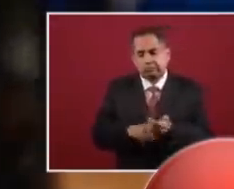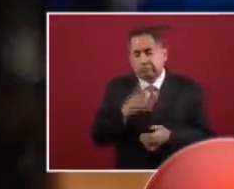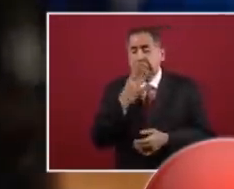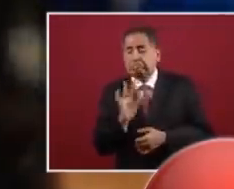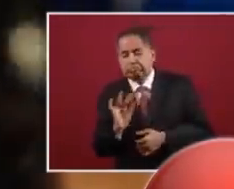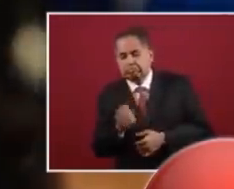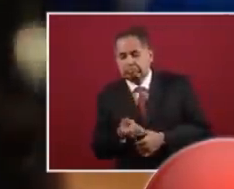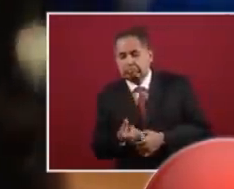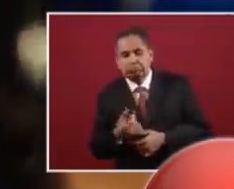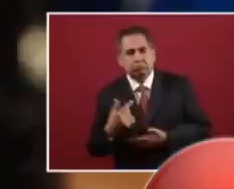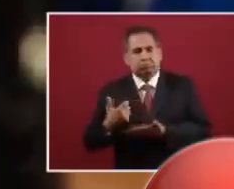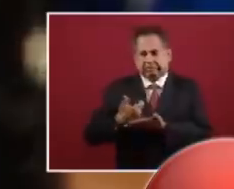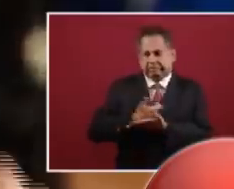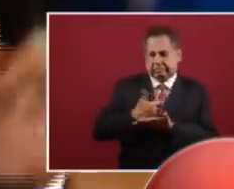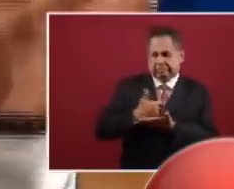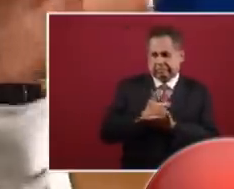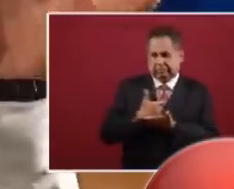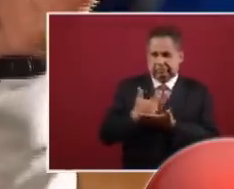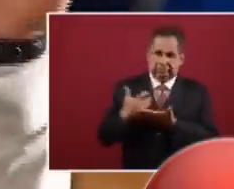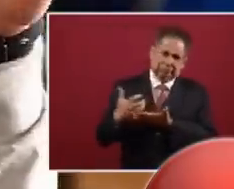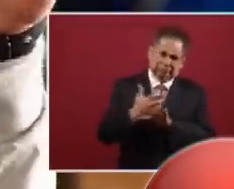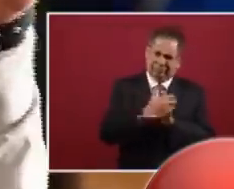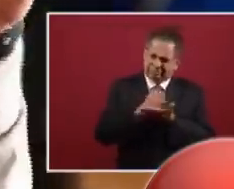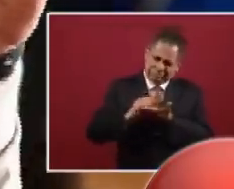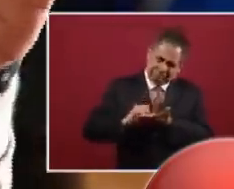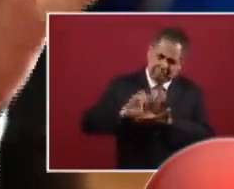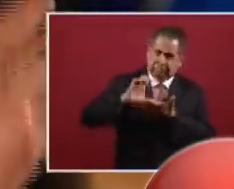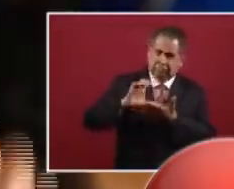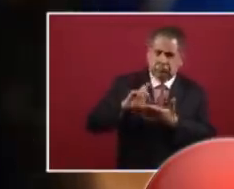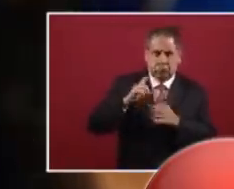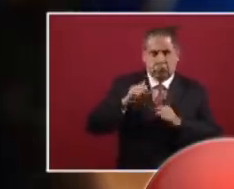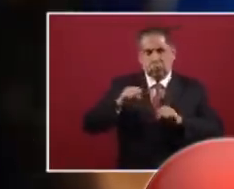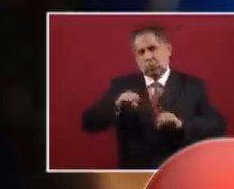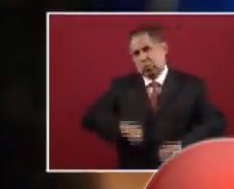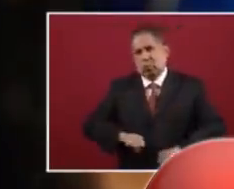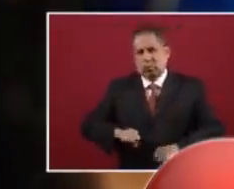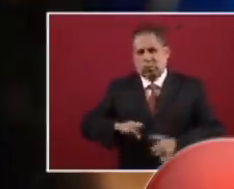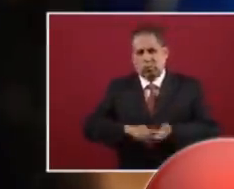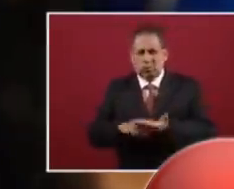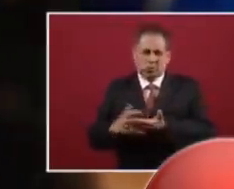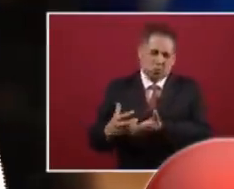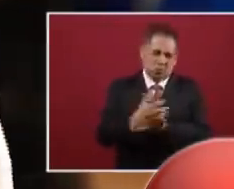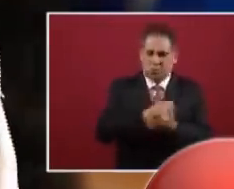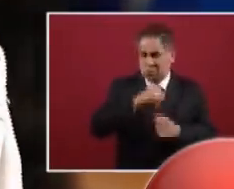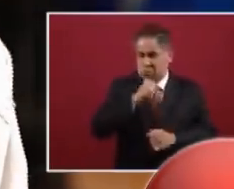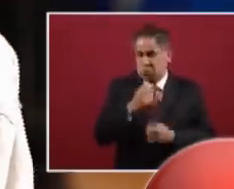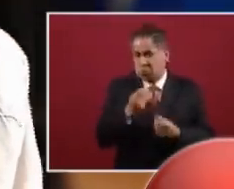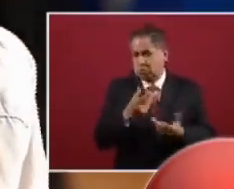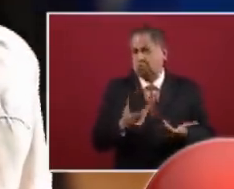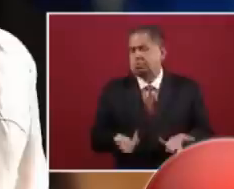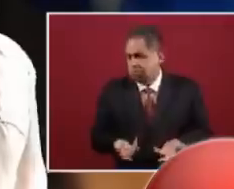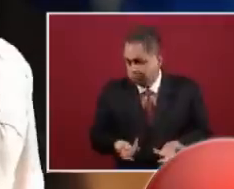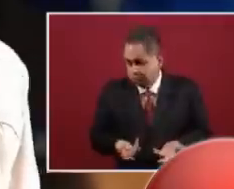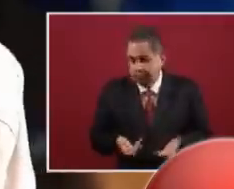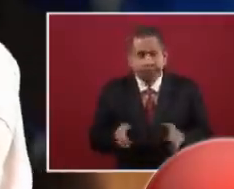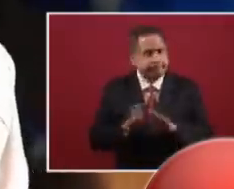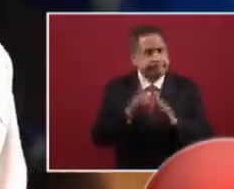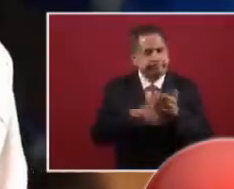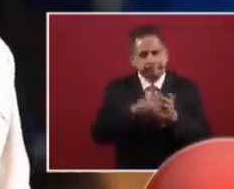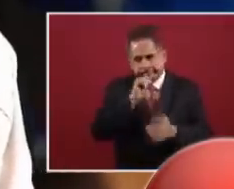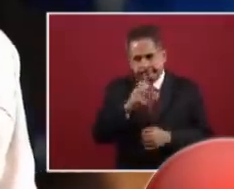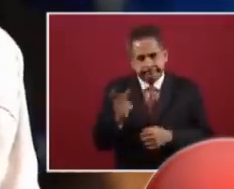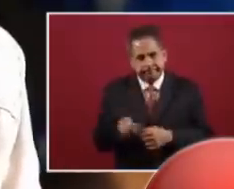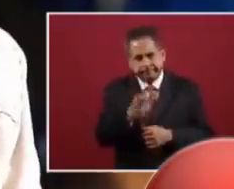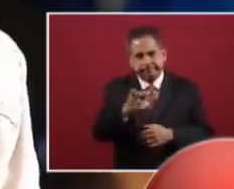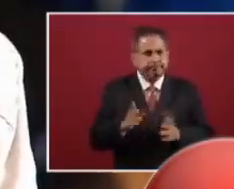cosa, son de los burócratas dorados, machuchones, presidentes, de los que ganan mucho? Y en ese mismo contexto